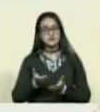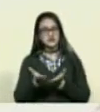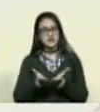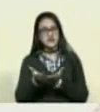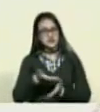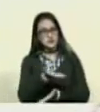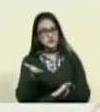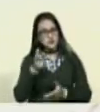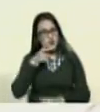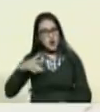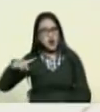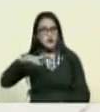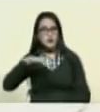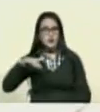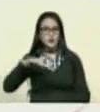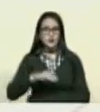pueblo.